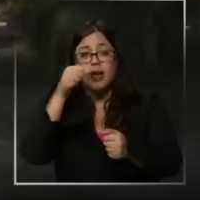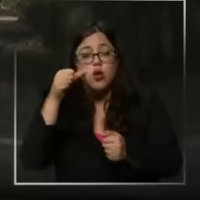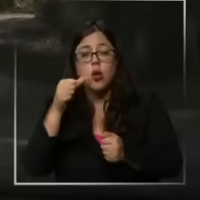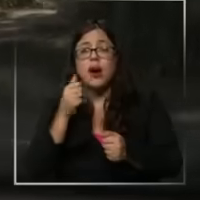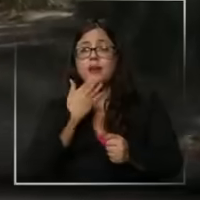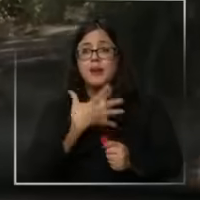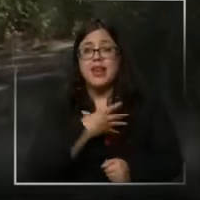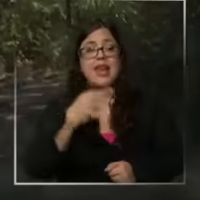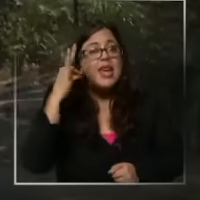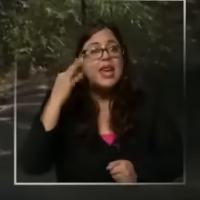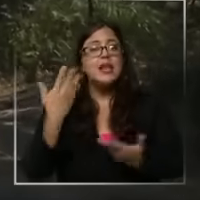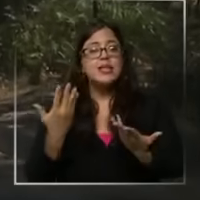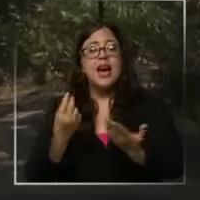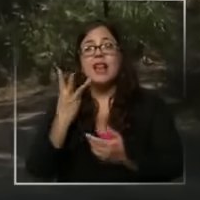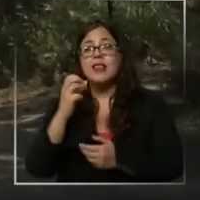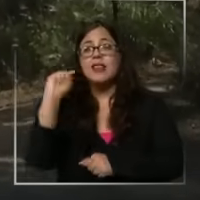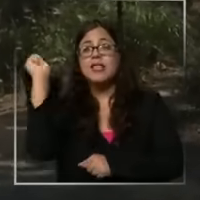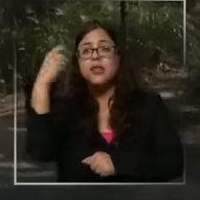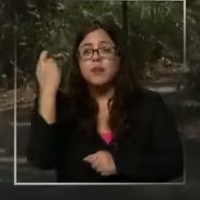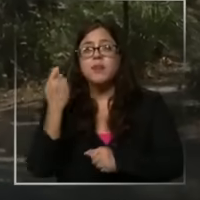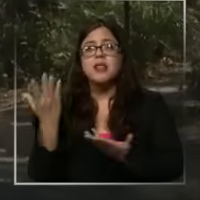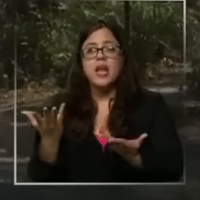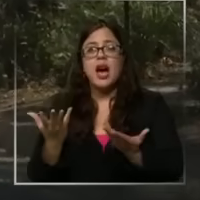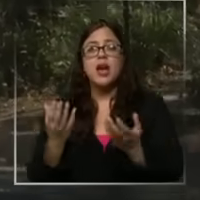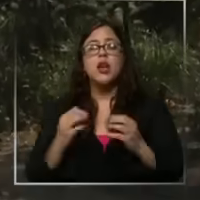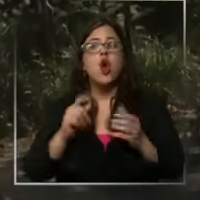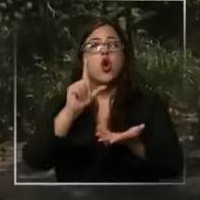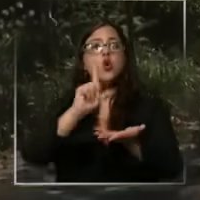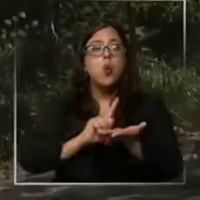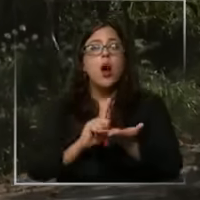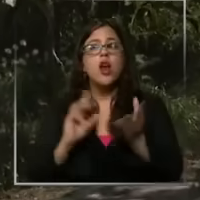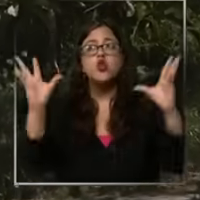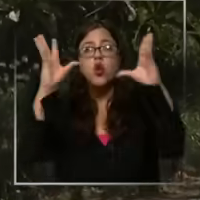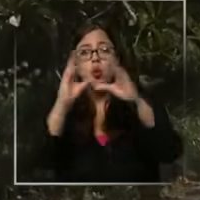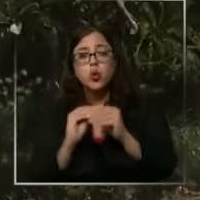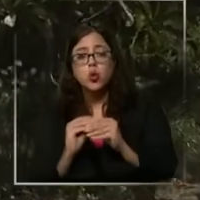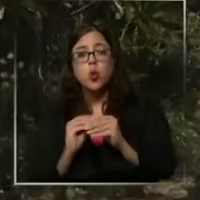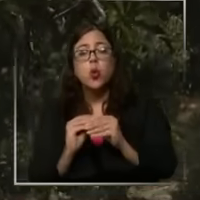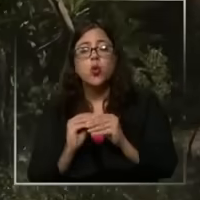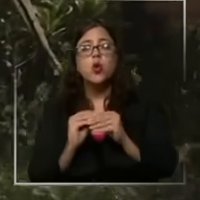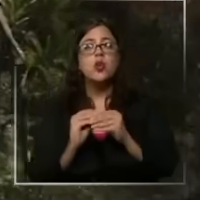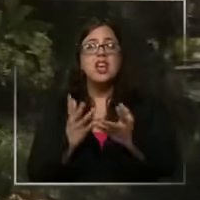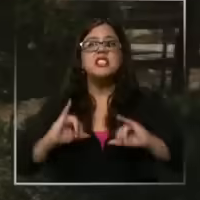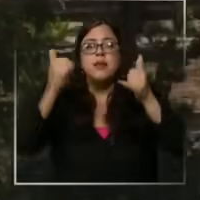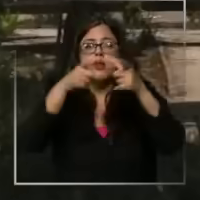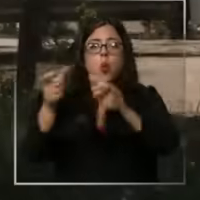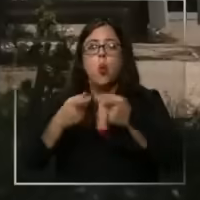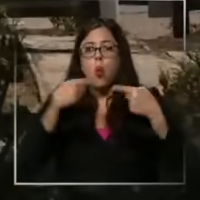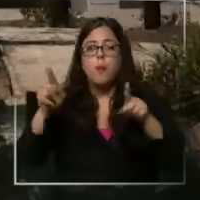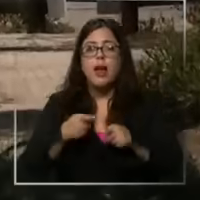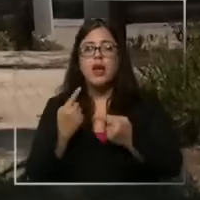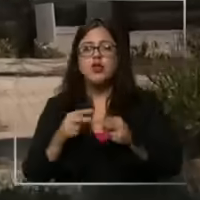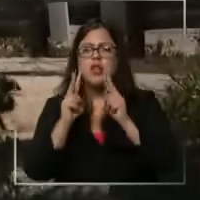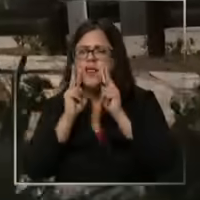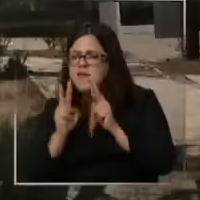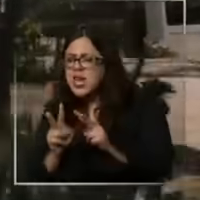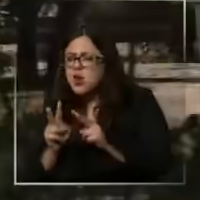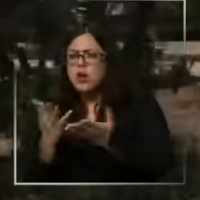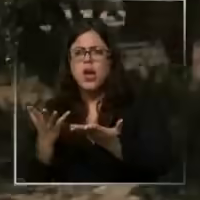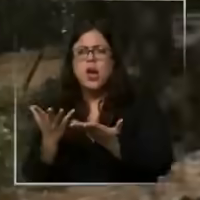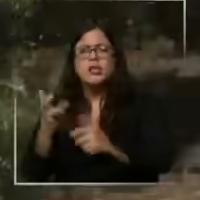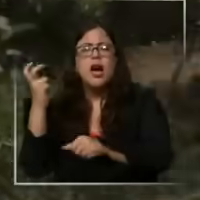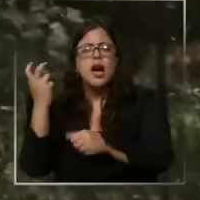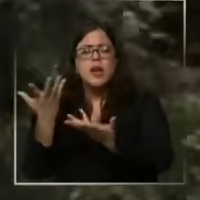se encontraban en un club nocturno celebrando un cumpleaños. Les avisaron que les habían roto un vidrio del vehículo, salieron del local y